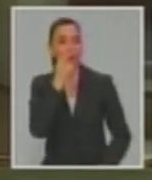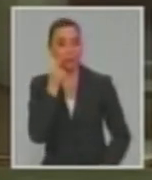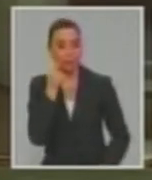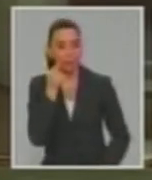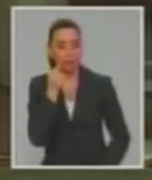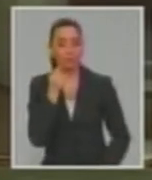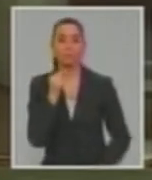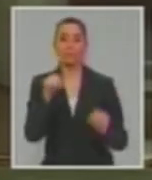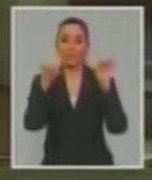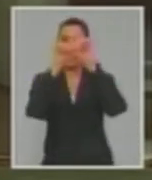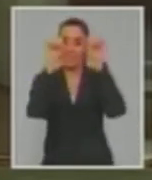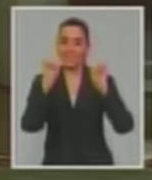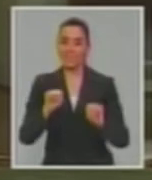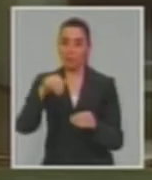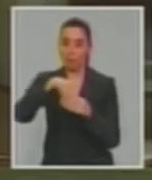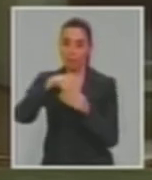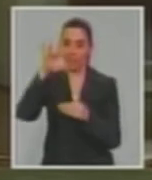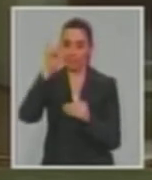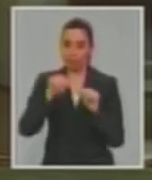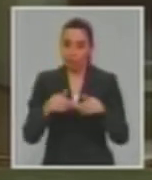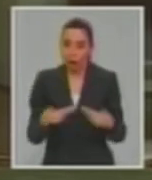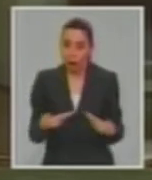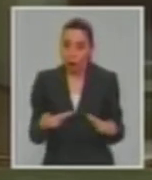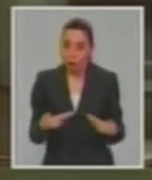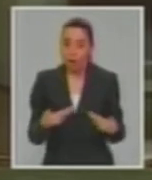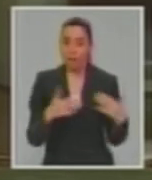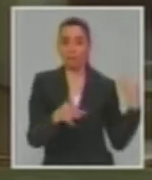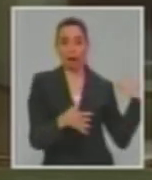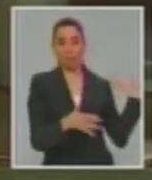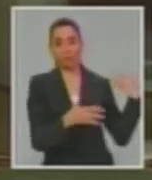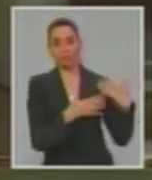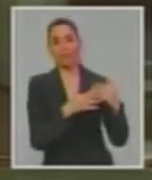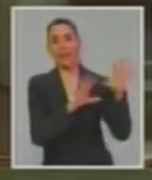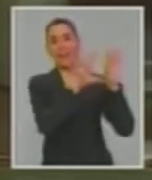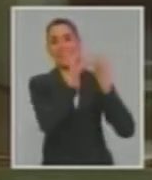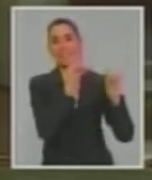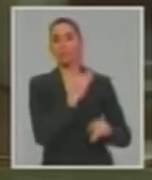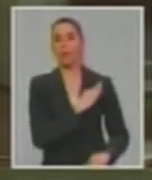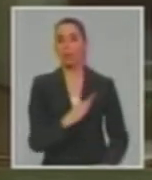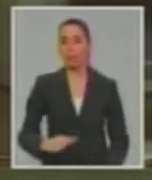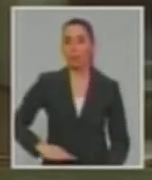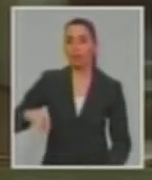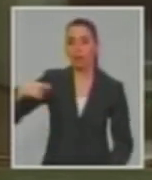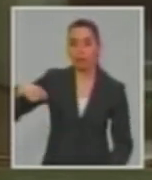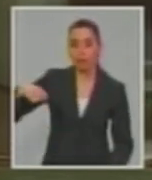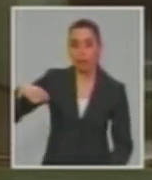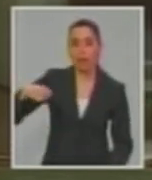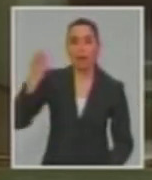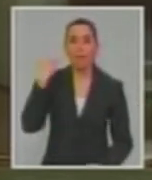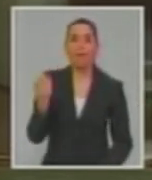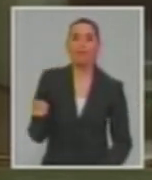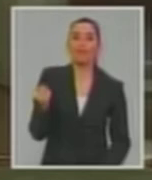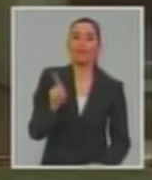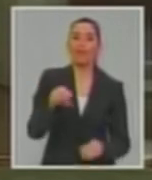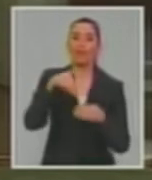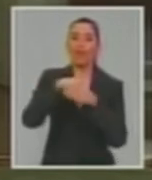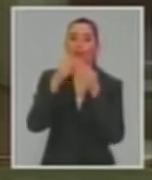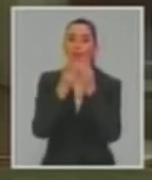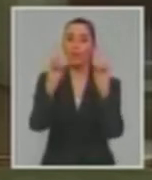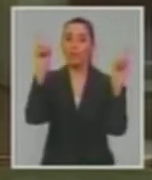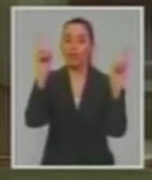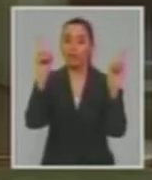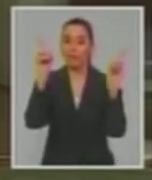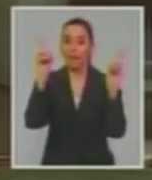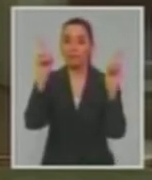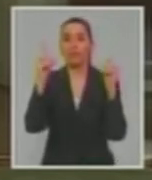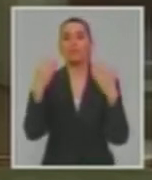el sistema electoral actual, mediante el cual hemos elegido a nuestros diputados y senadores desde que recuperamos nuestra democracia,